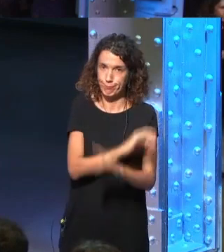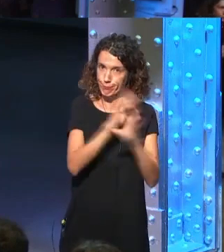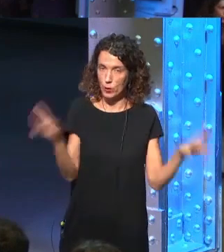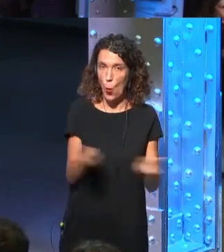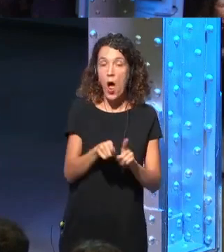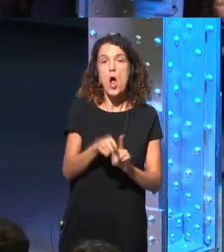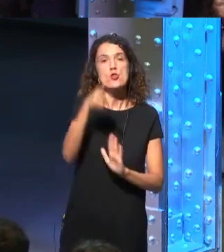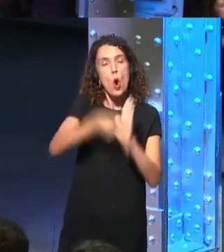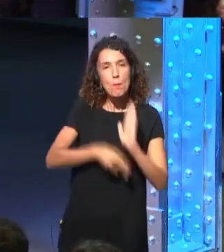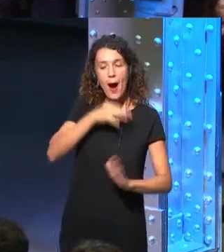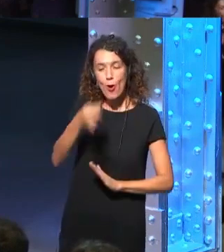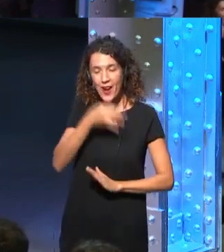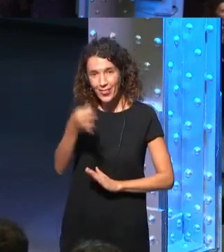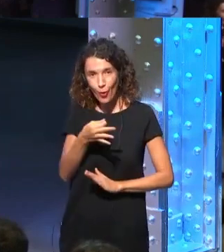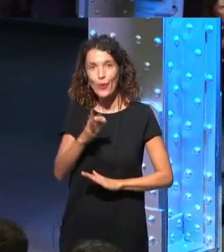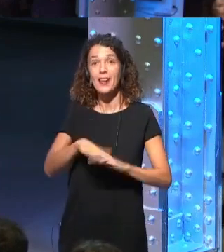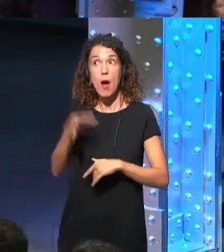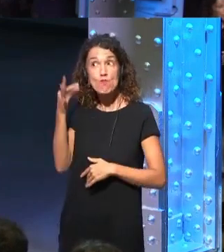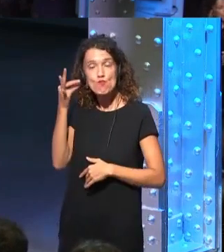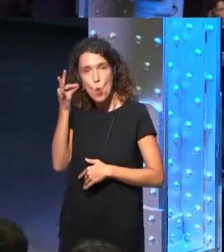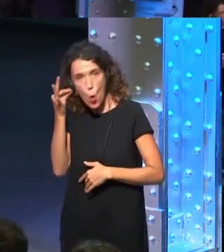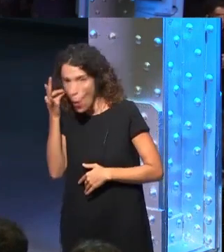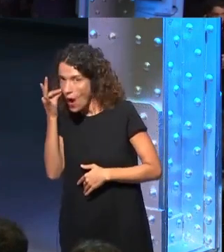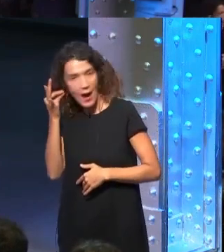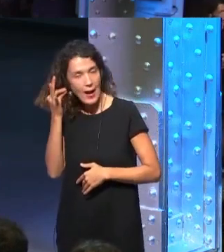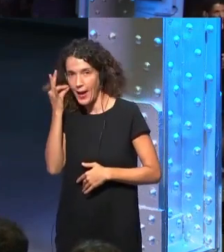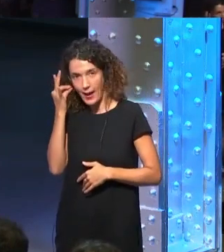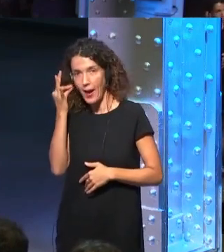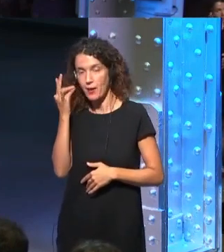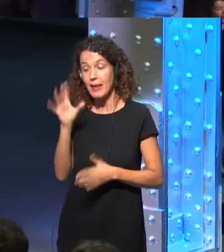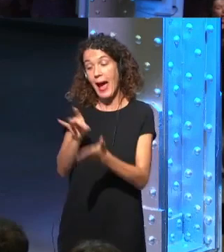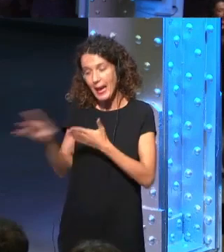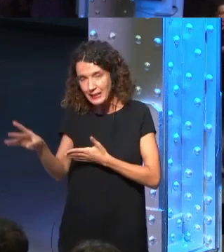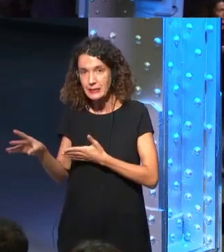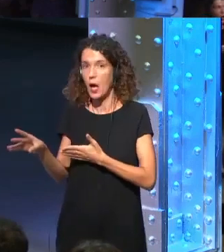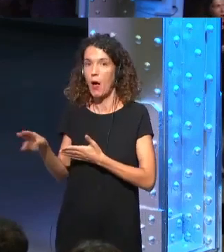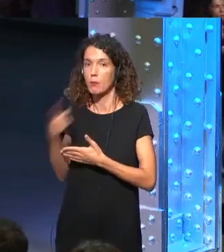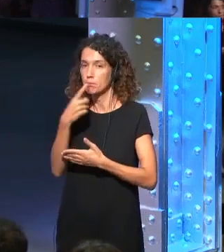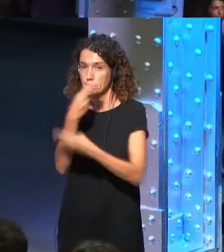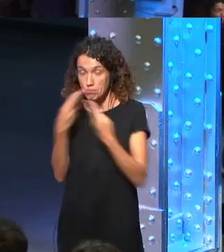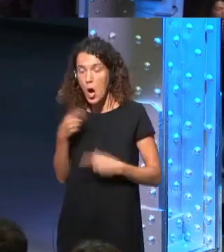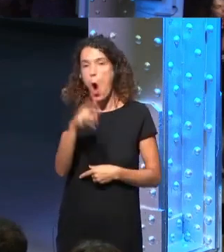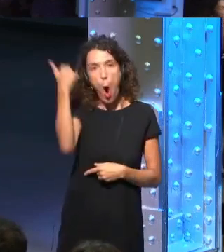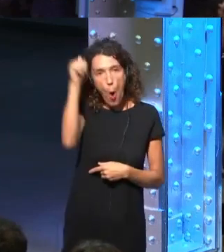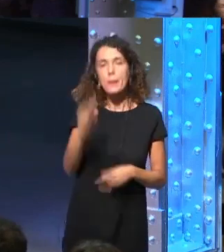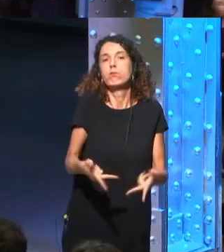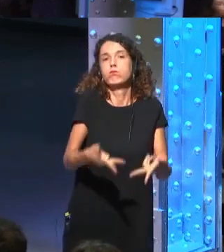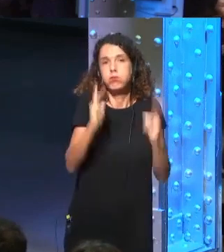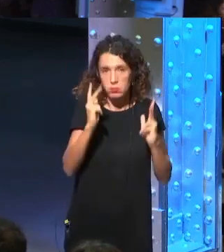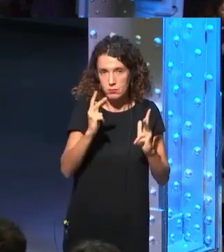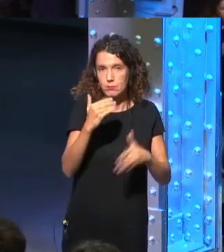las reglas de la oratoria que se le aplicaron a ella no se le aplicaron a Bernie Sanders o a ninguno otro de los que la leyeron